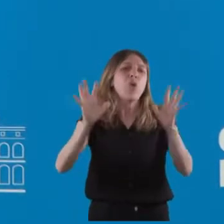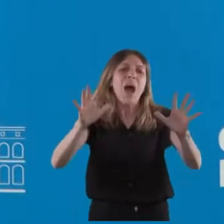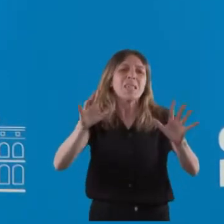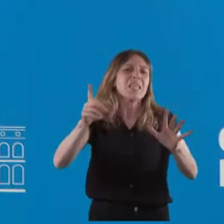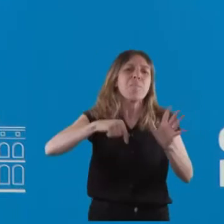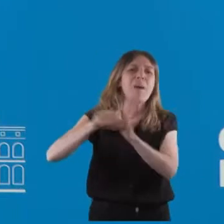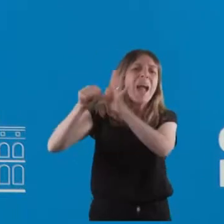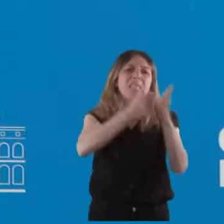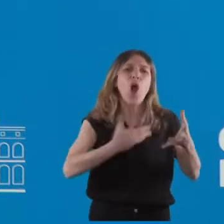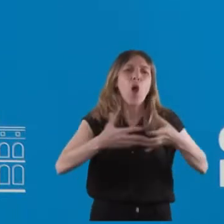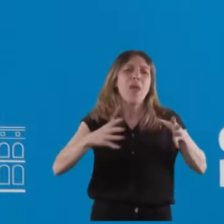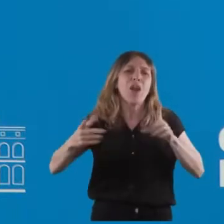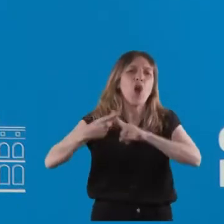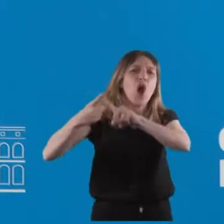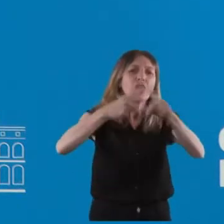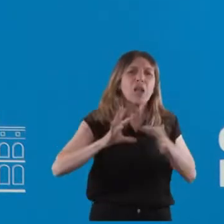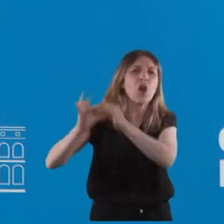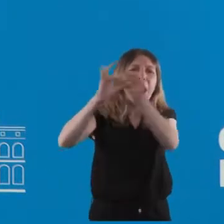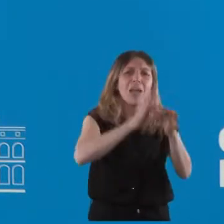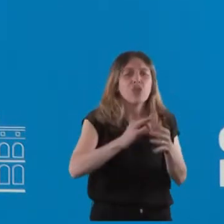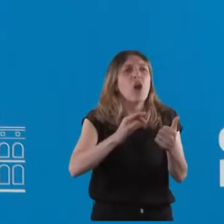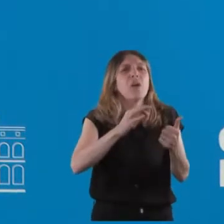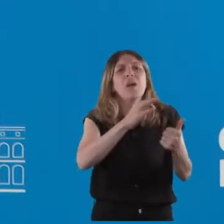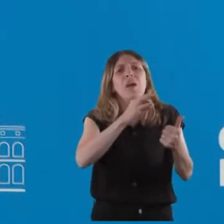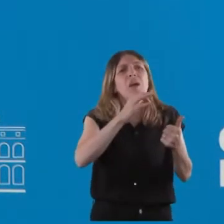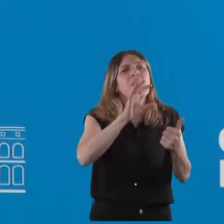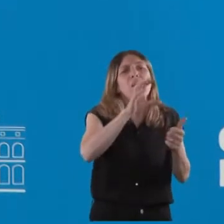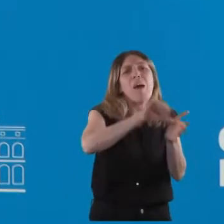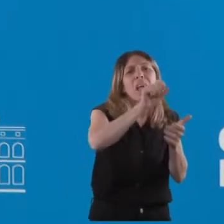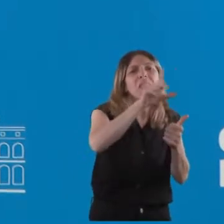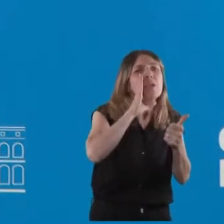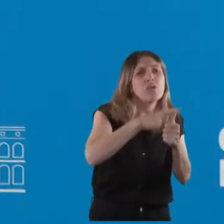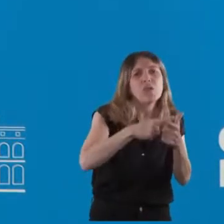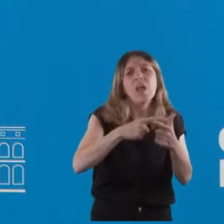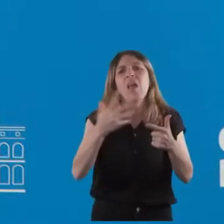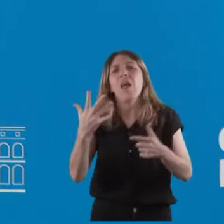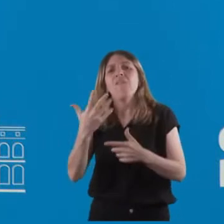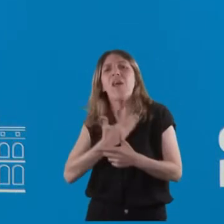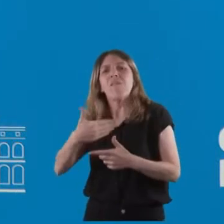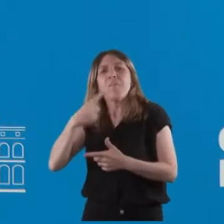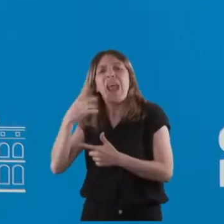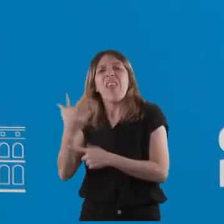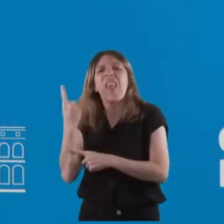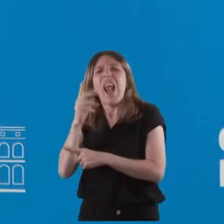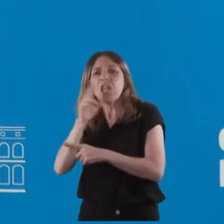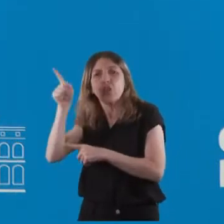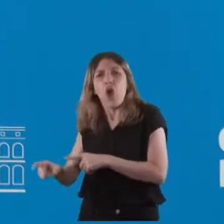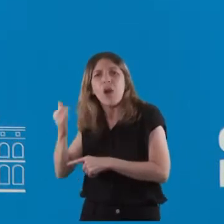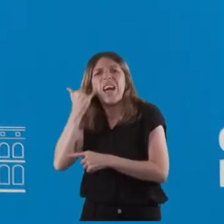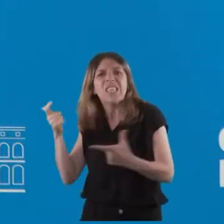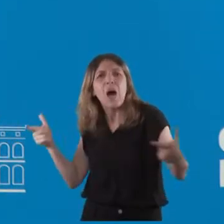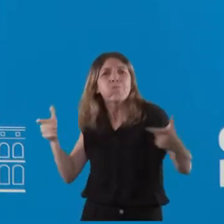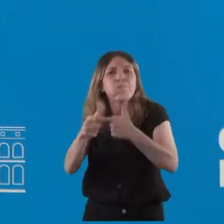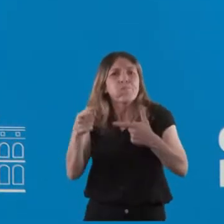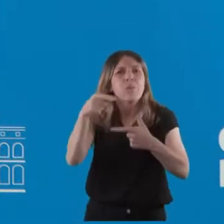todos lo entiende incluso el gobierno de los eeuu lo entiende la directora del fondo monetario internacional que acaba de reunirse con el taller y decir